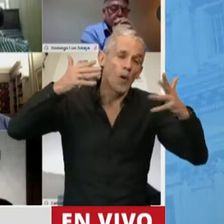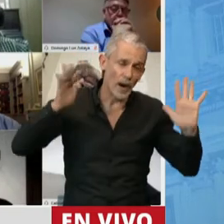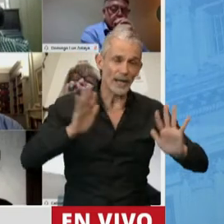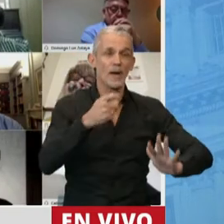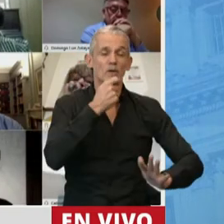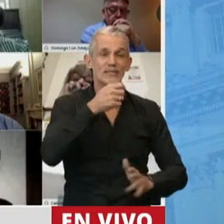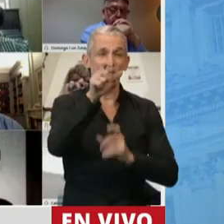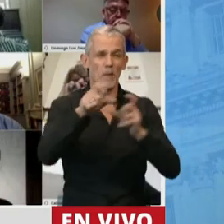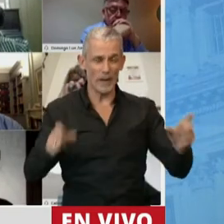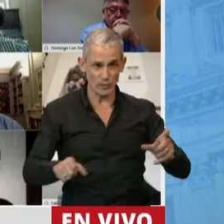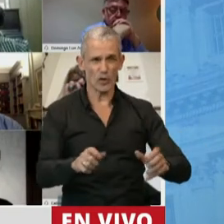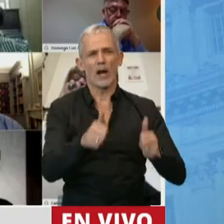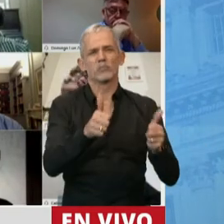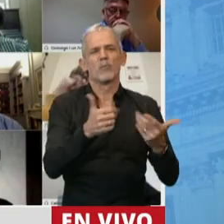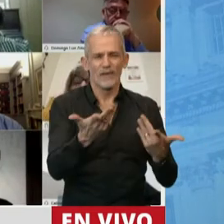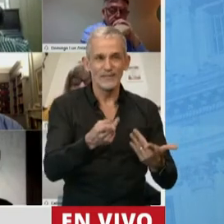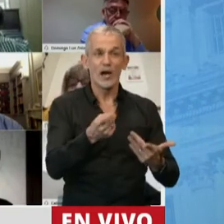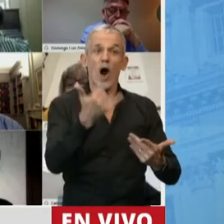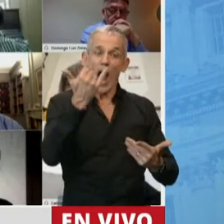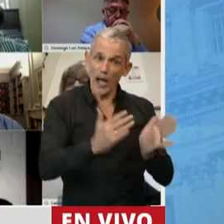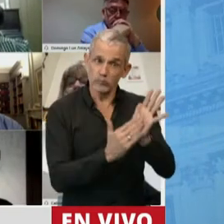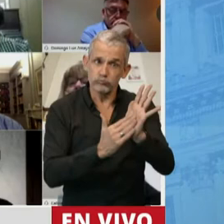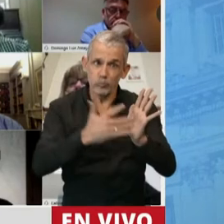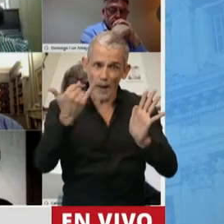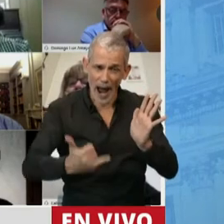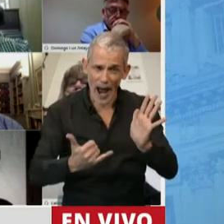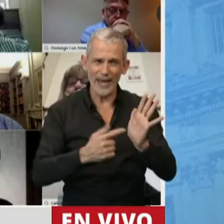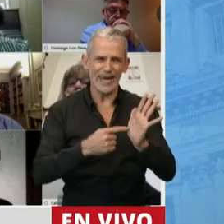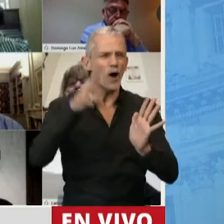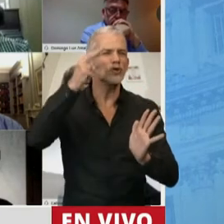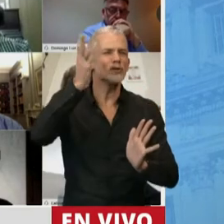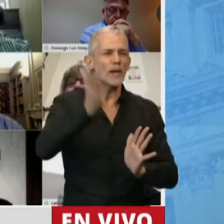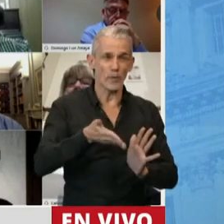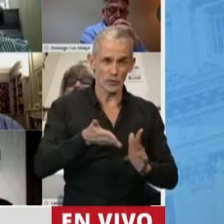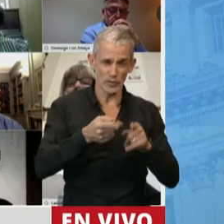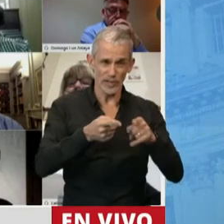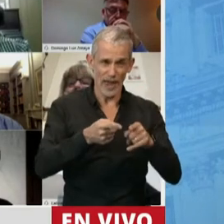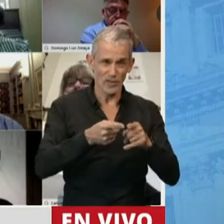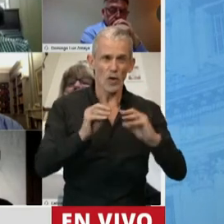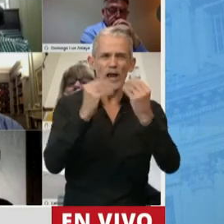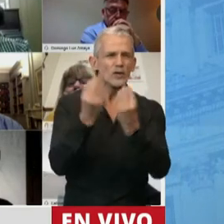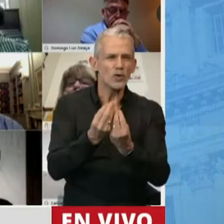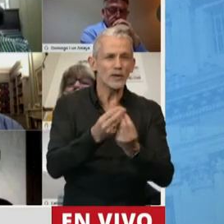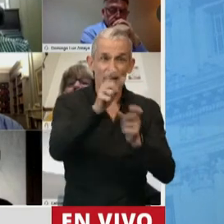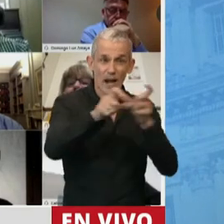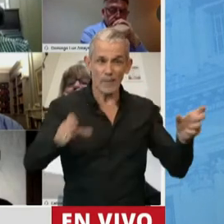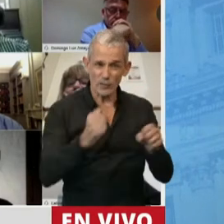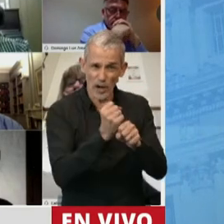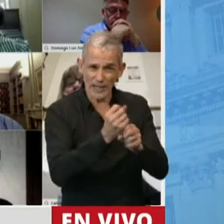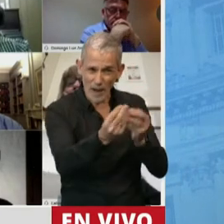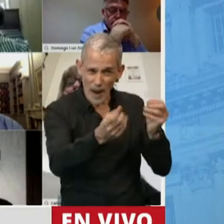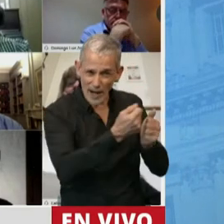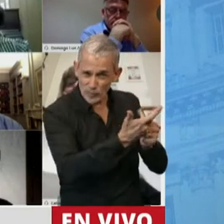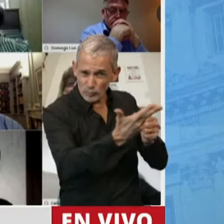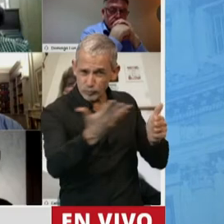que los beneficiarios del régimen acrediten que al menos el 80% del total del personal